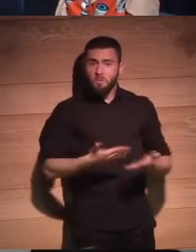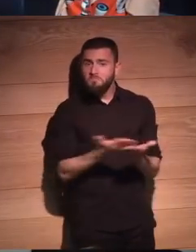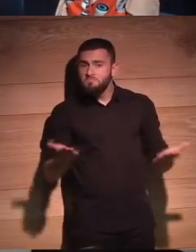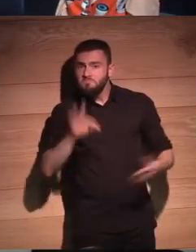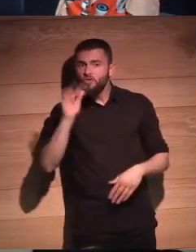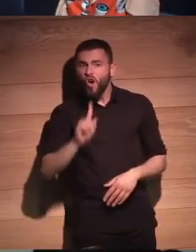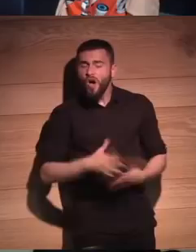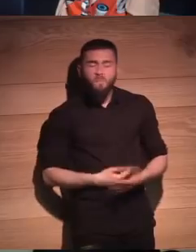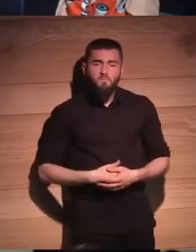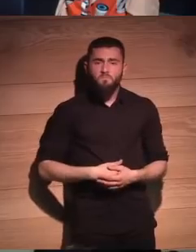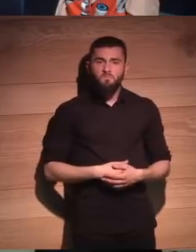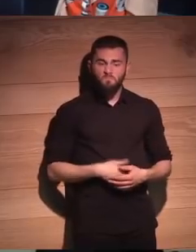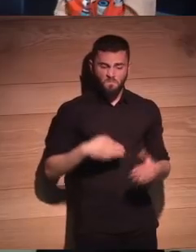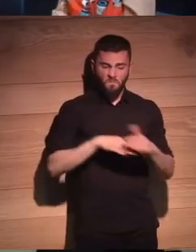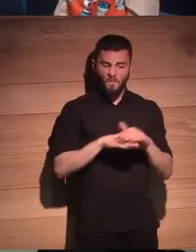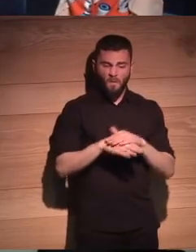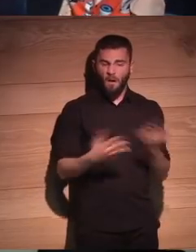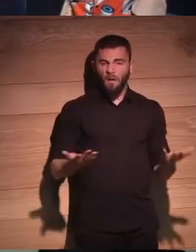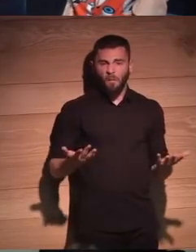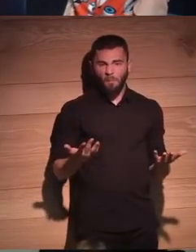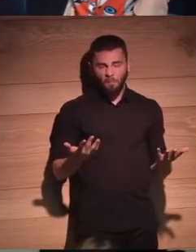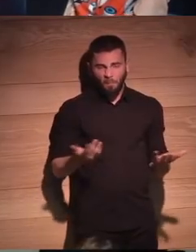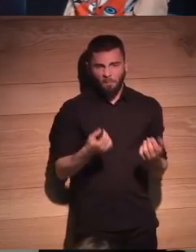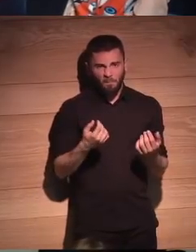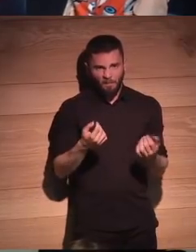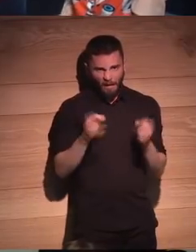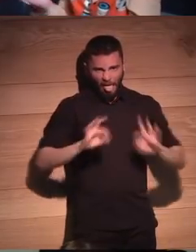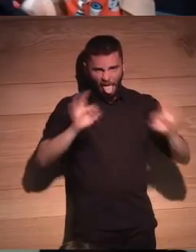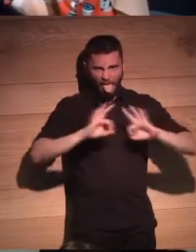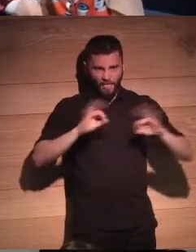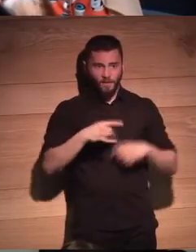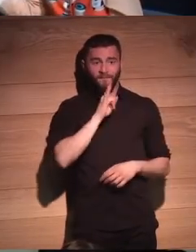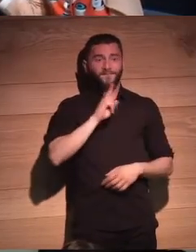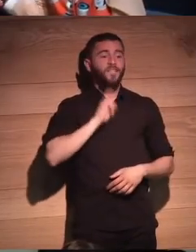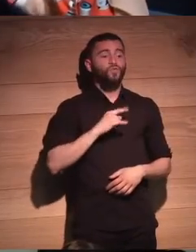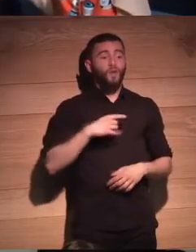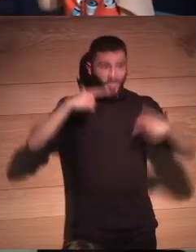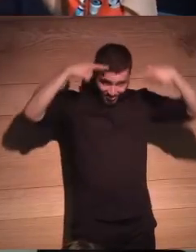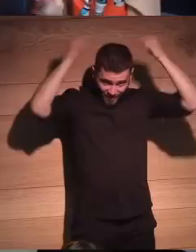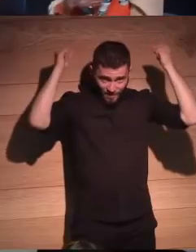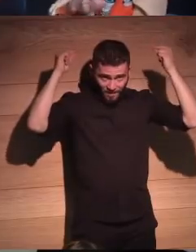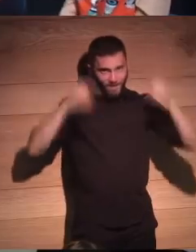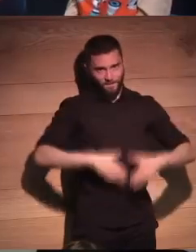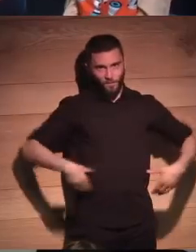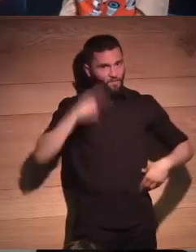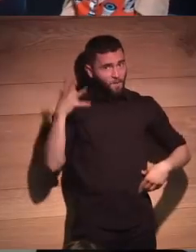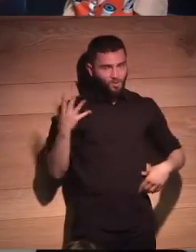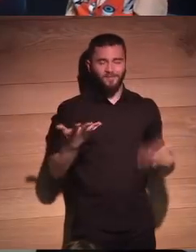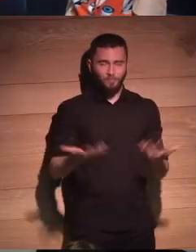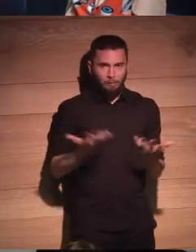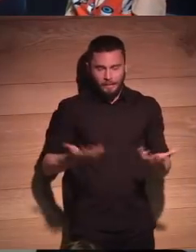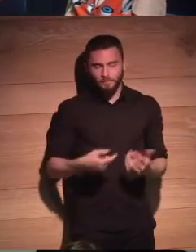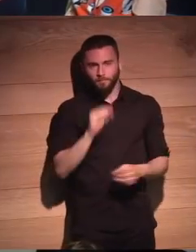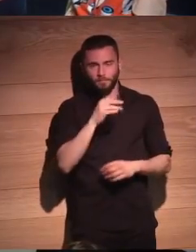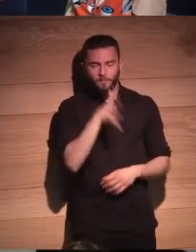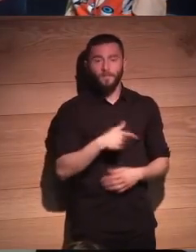No, yo, mira, Si no cabe nada ahí, esto me hay interesa. una aventura de Batman, que es con lo que me voy Es a que ha ido quedar. cambiando tanto con el famoso cinturón para un para